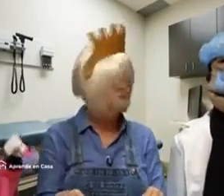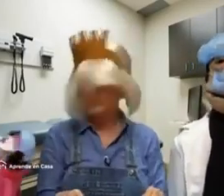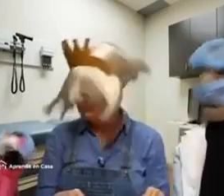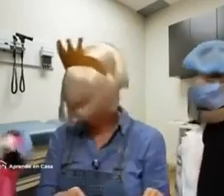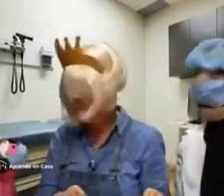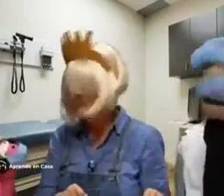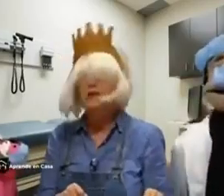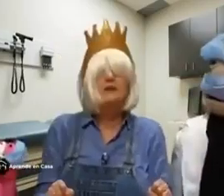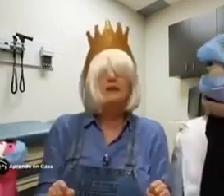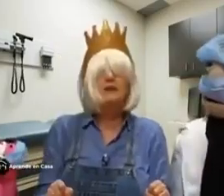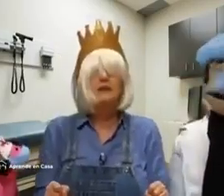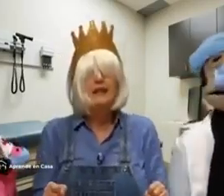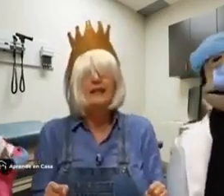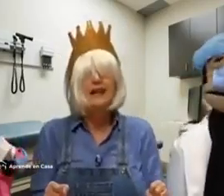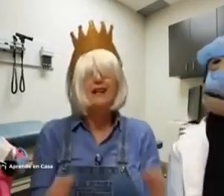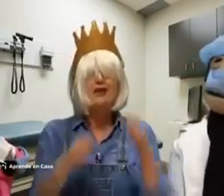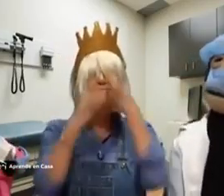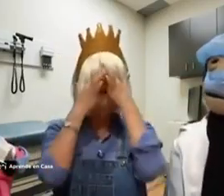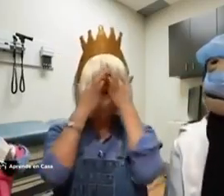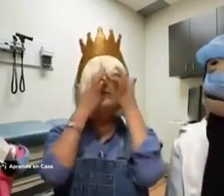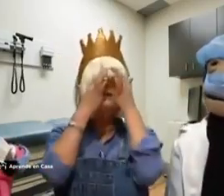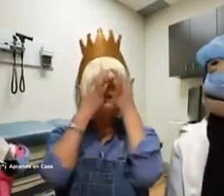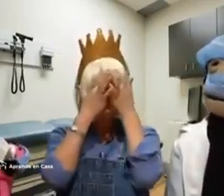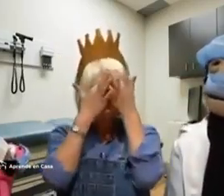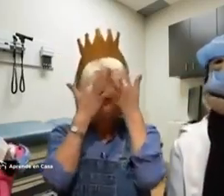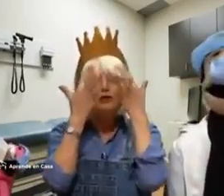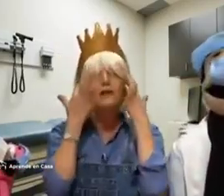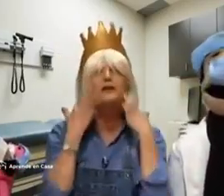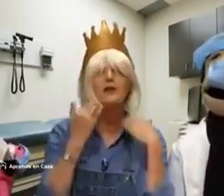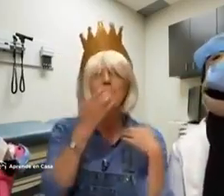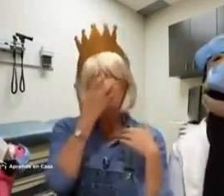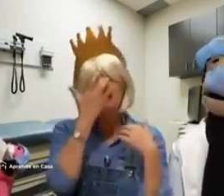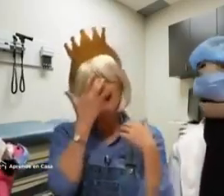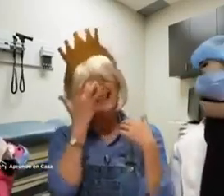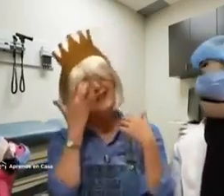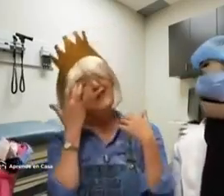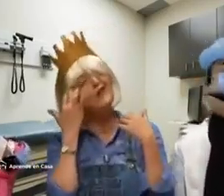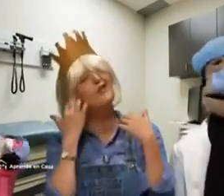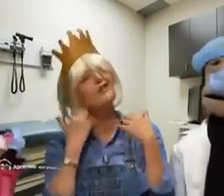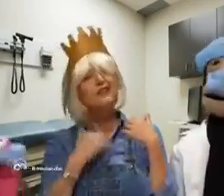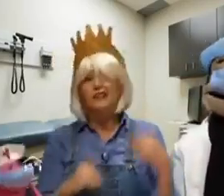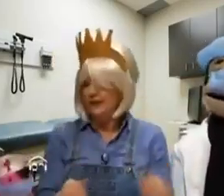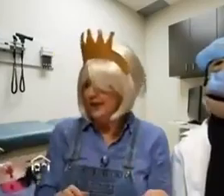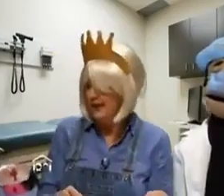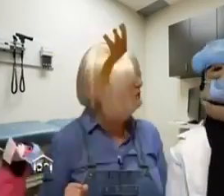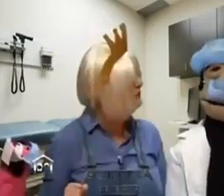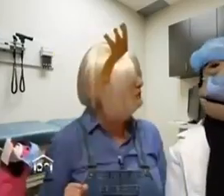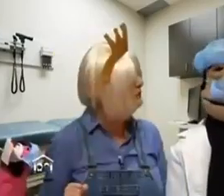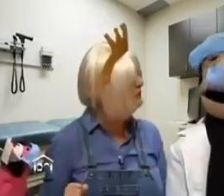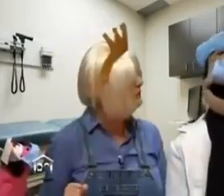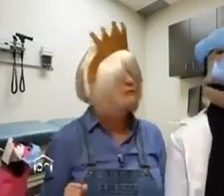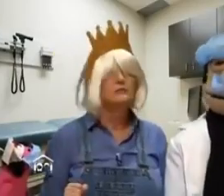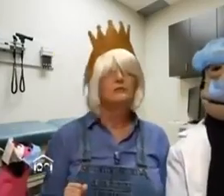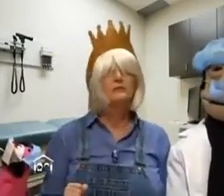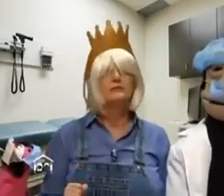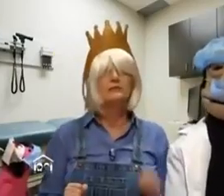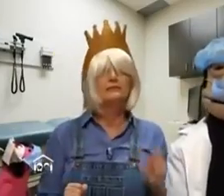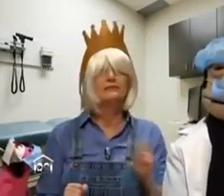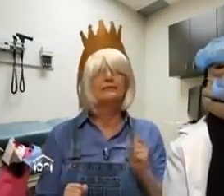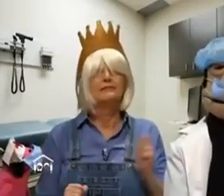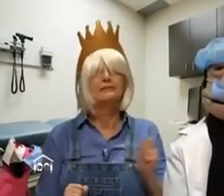Digo un trabalenguas. Sí. El rey de Constantinopla se quiere descontantinopolizar, que lo... ¡Estupendo! Ajá. Con la mano